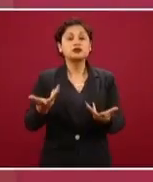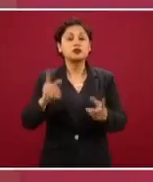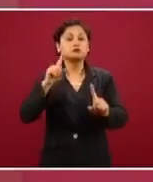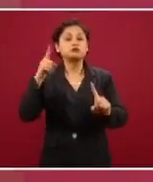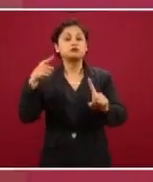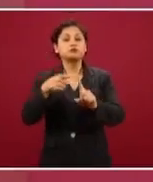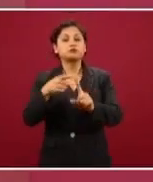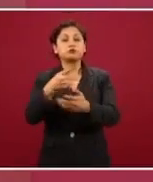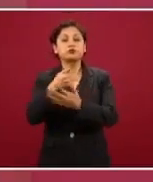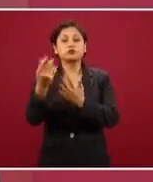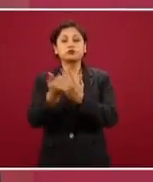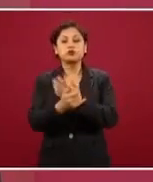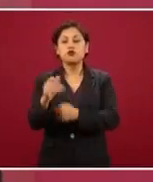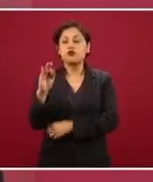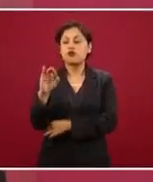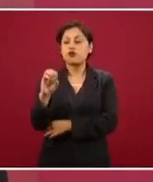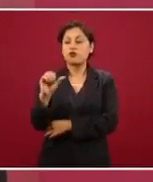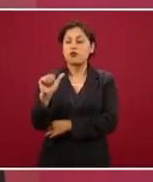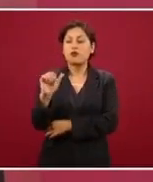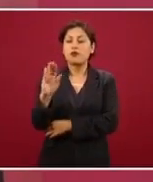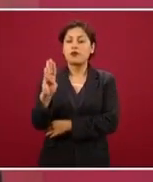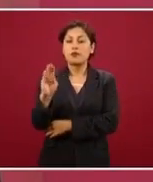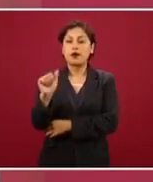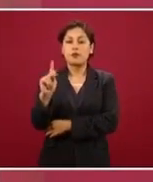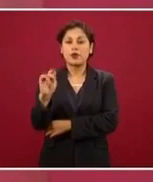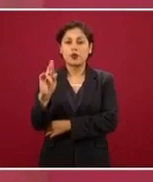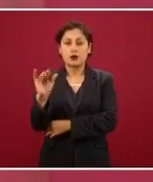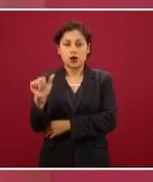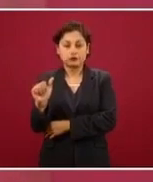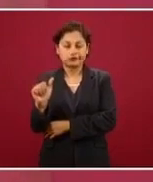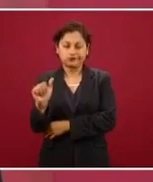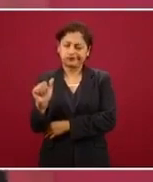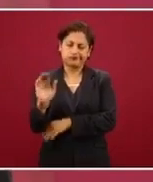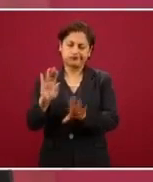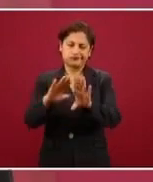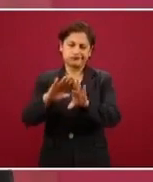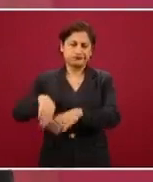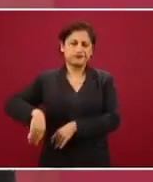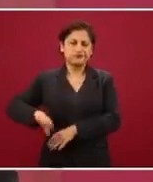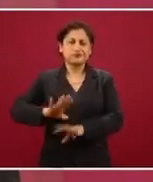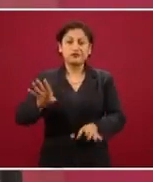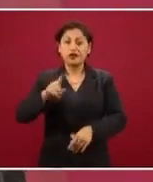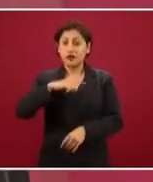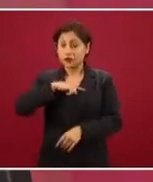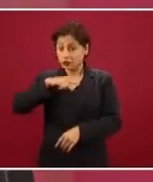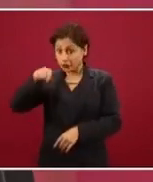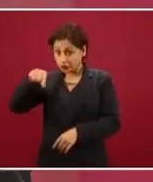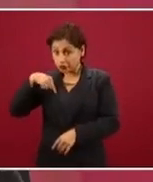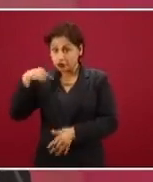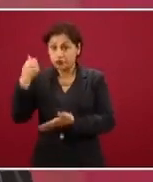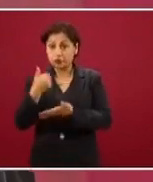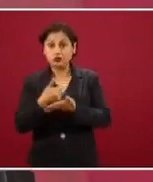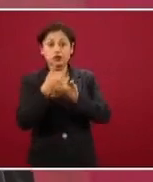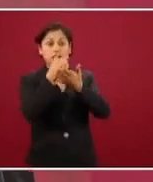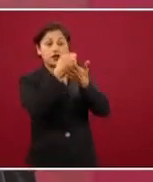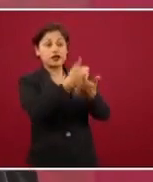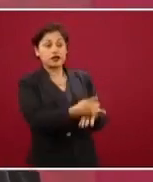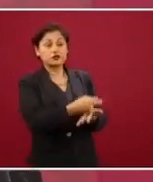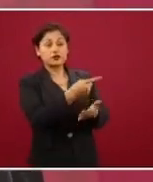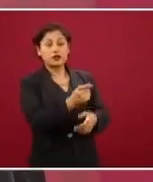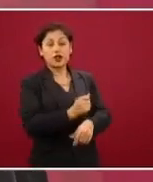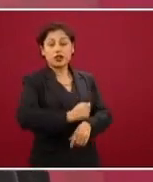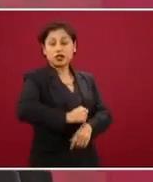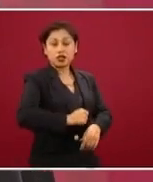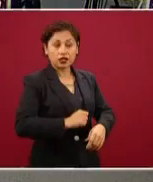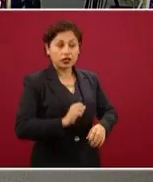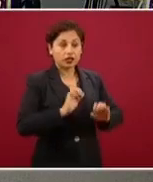vamos nosotros a ayudar para que no haya influyentismo, porque esto es muy importante. ¿Y la financiera